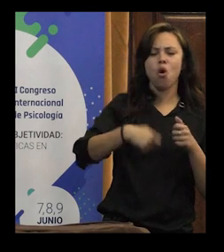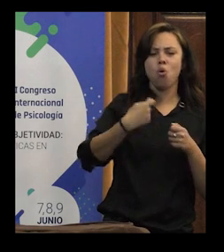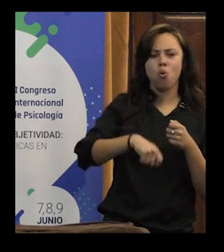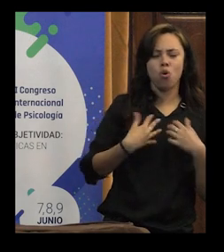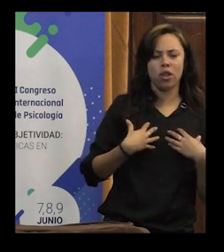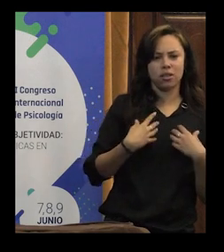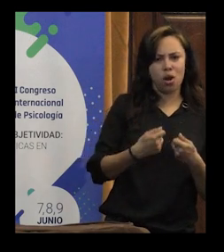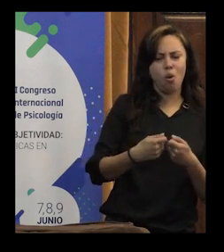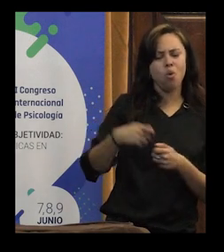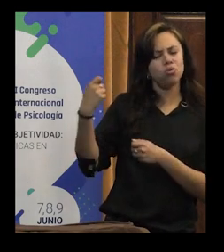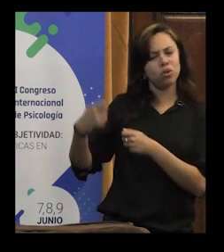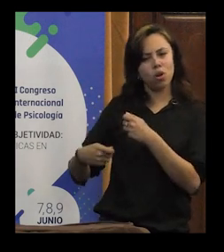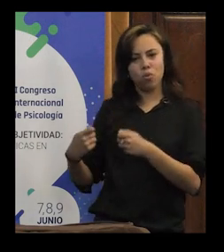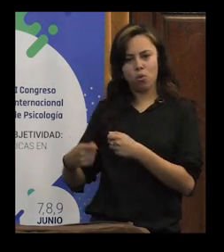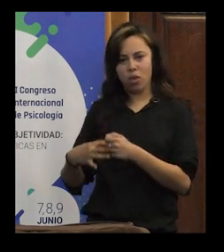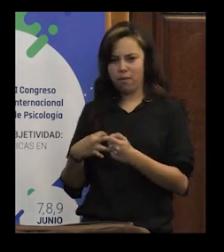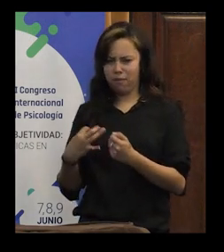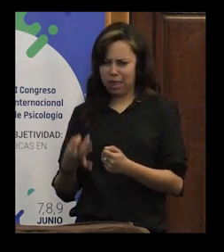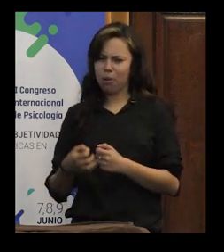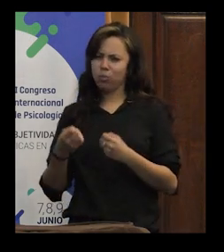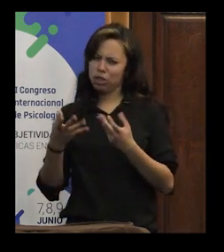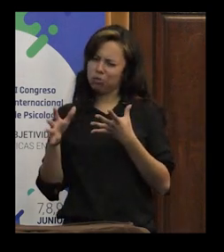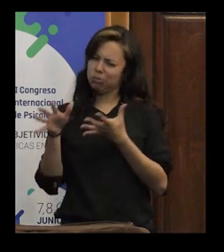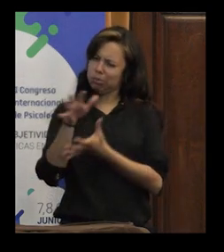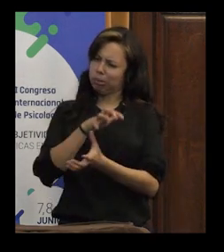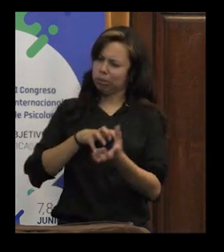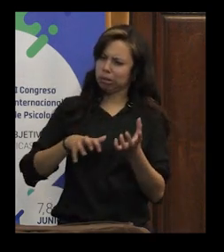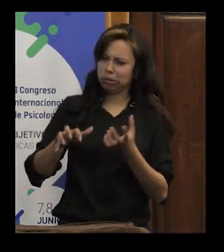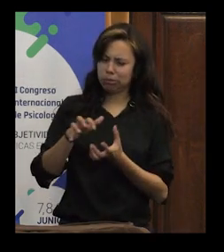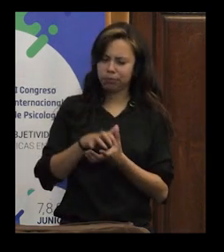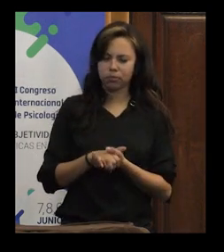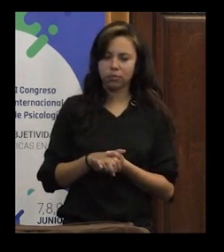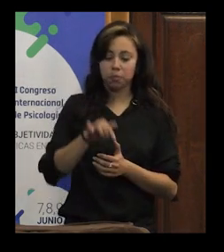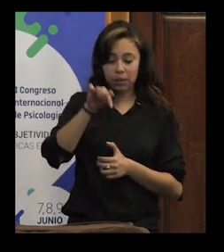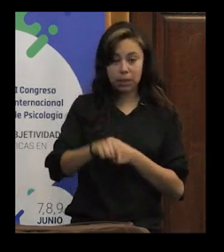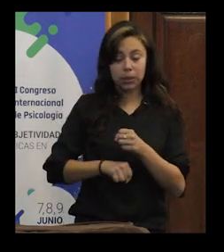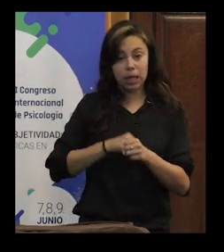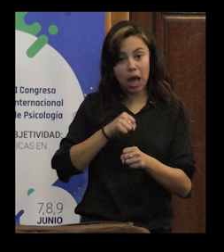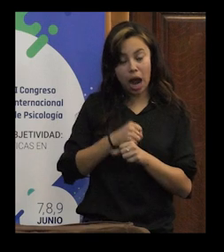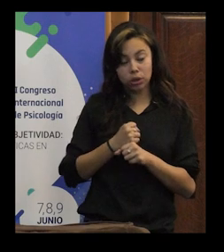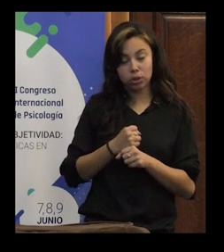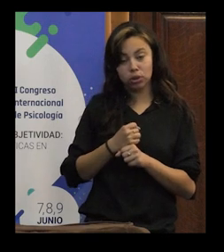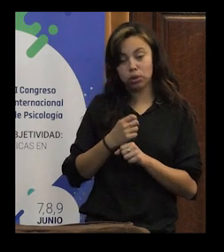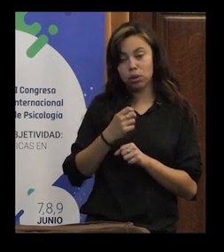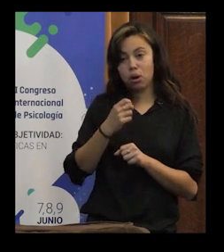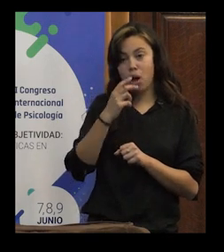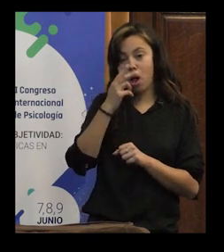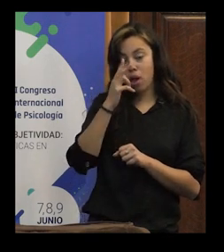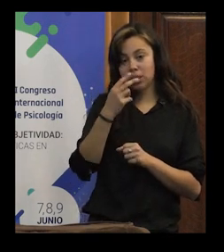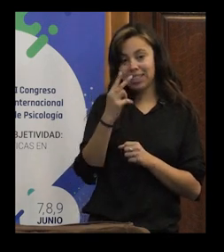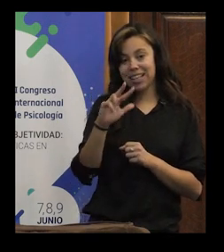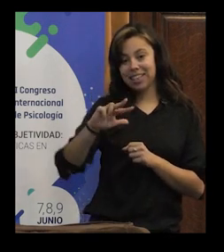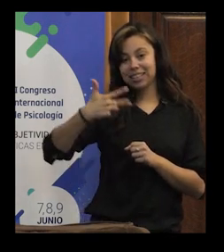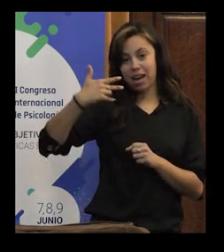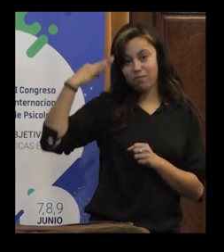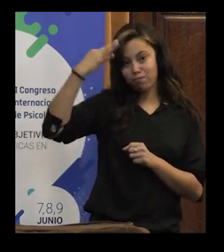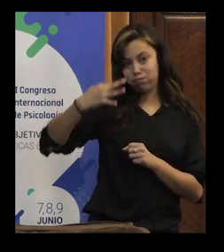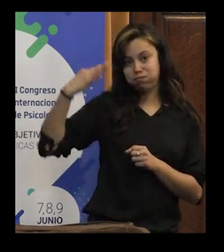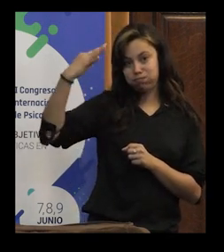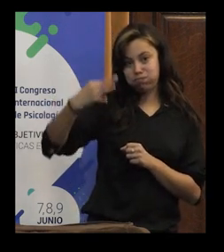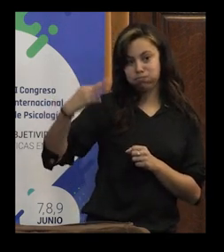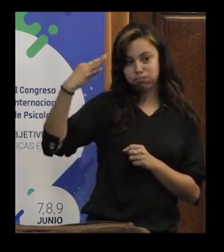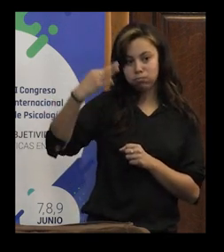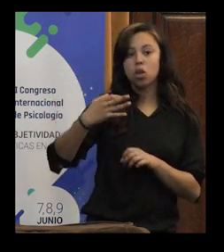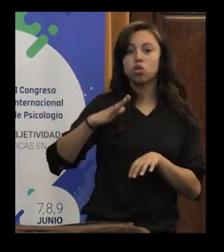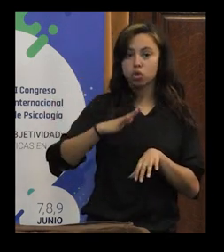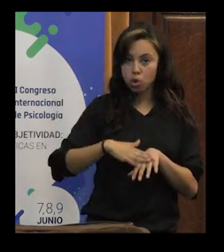en marzo de este año se realizó la tercera cumbre sobre edición del genoma humano. Como